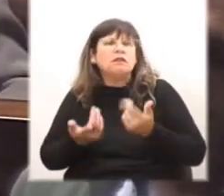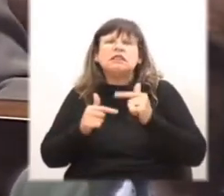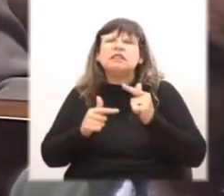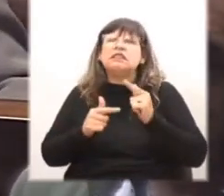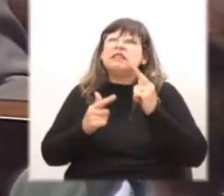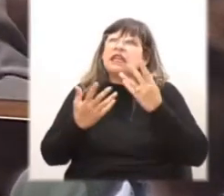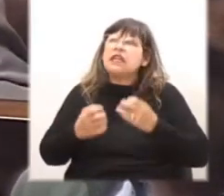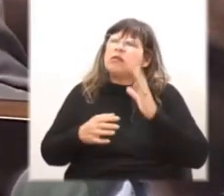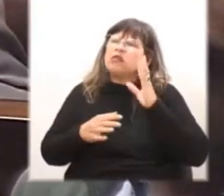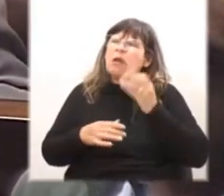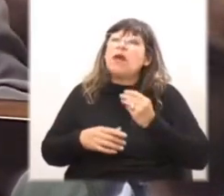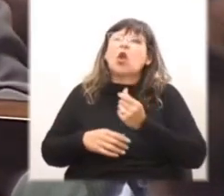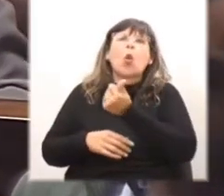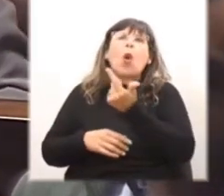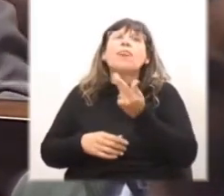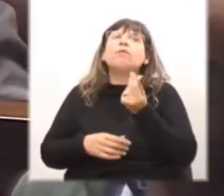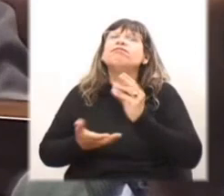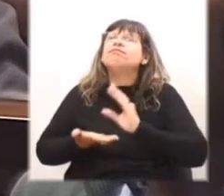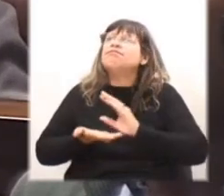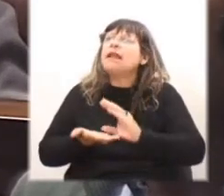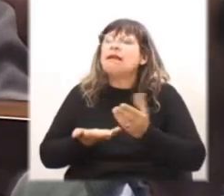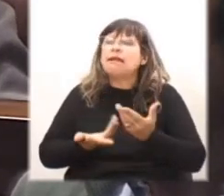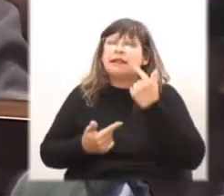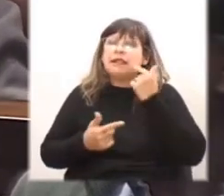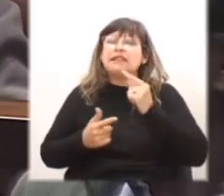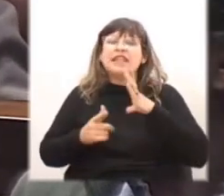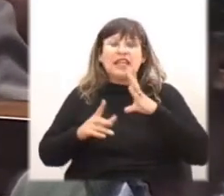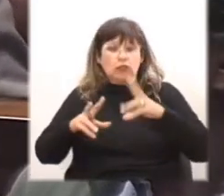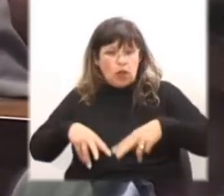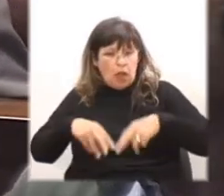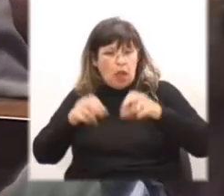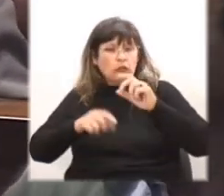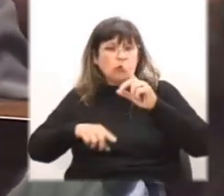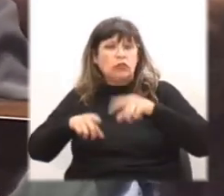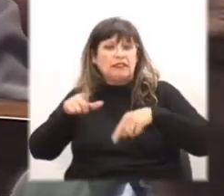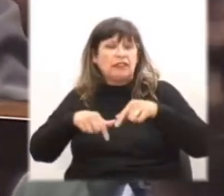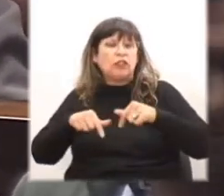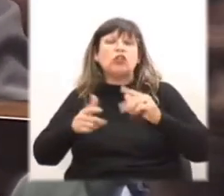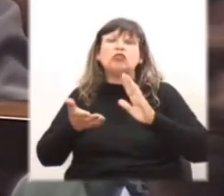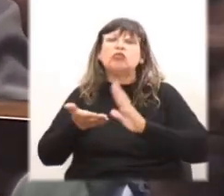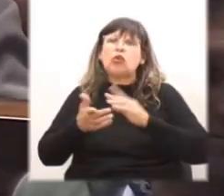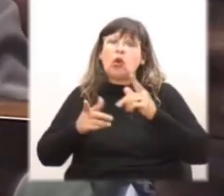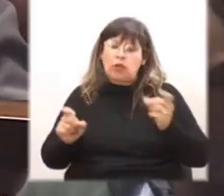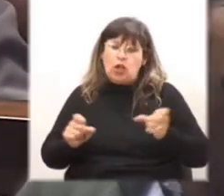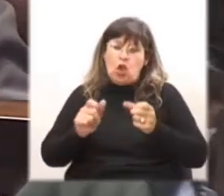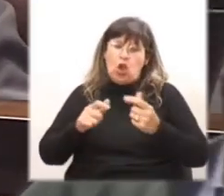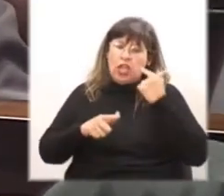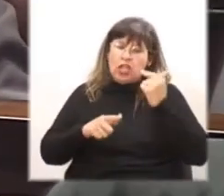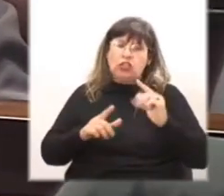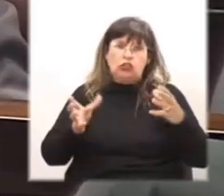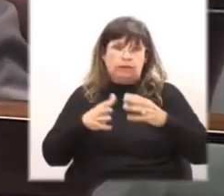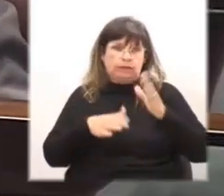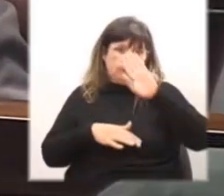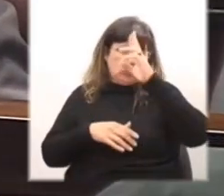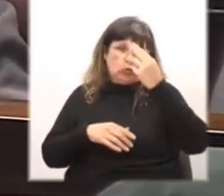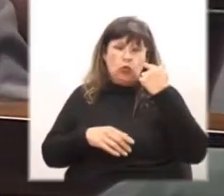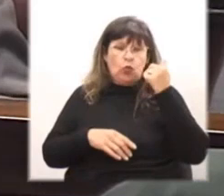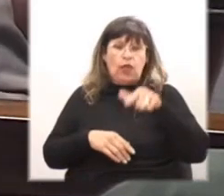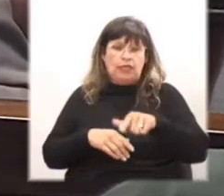monto. Si se ha realizado alguna auditoría de gestión sobre lo actuado por la delegación de Uruguay en